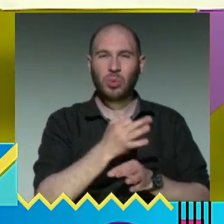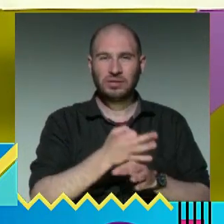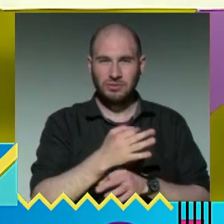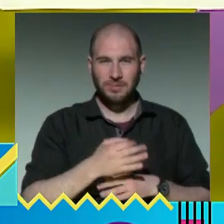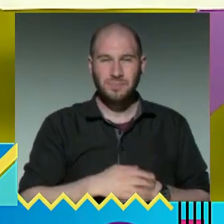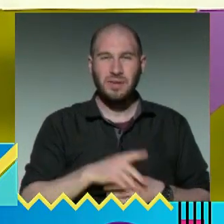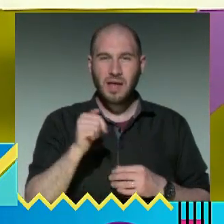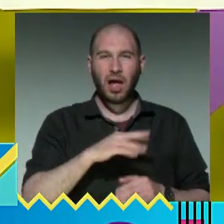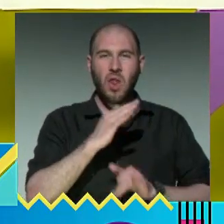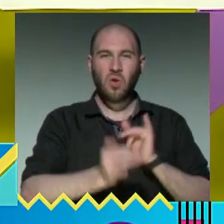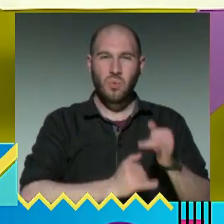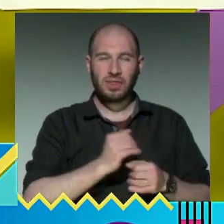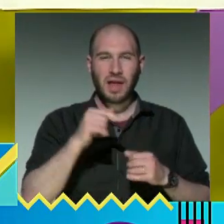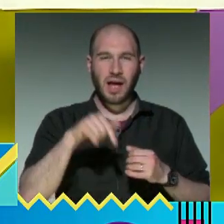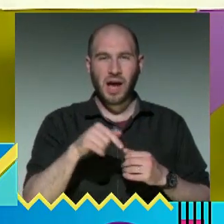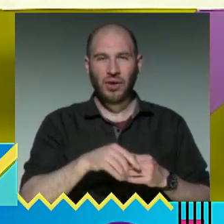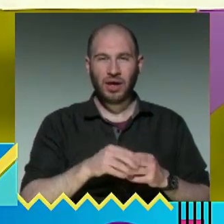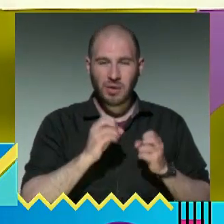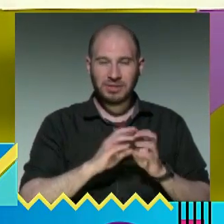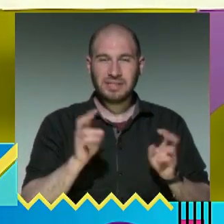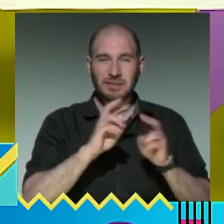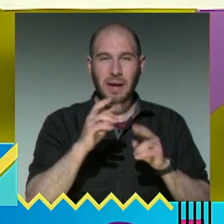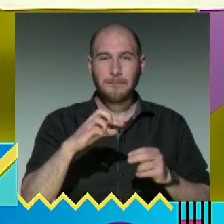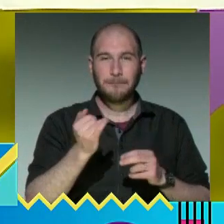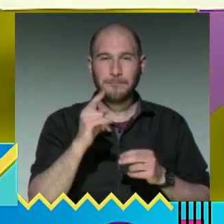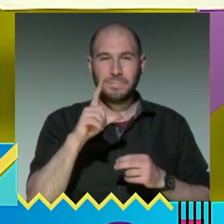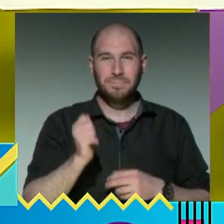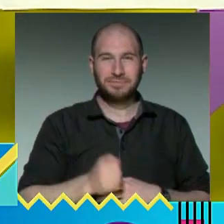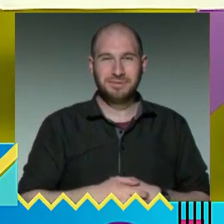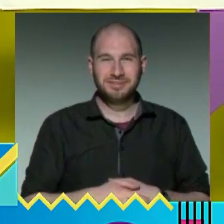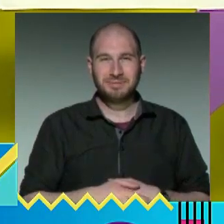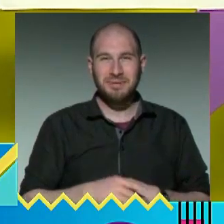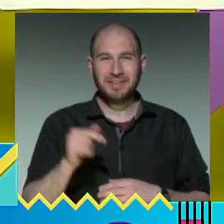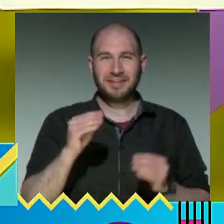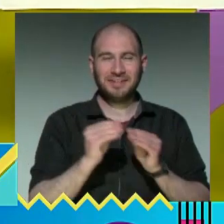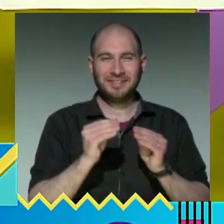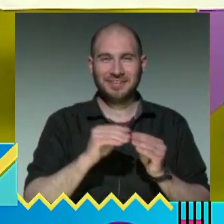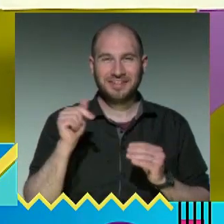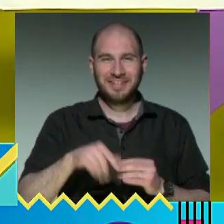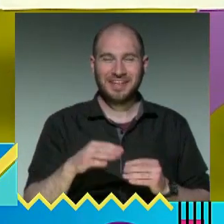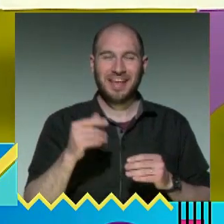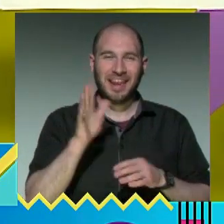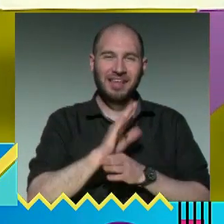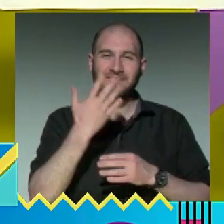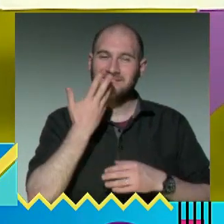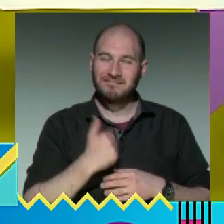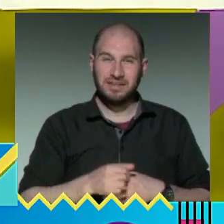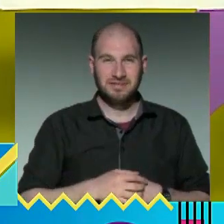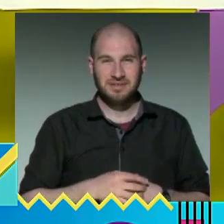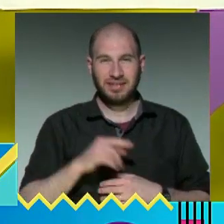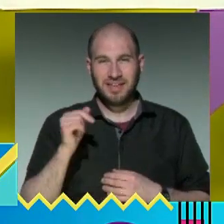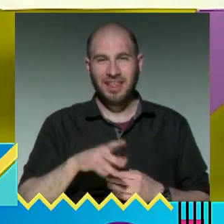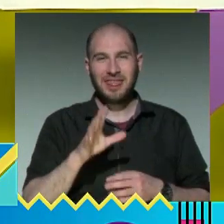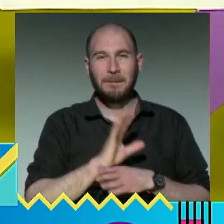Y la vamos a abordar, en este caso, a partir de la columna de Paula Semis, y nuestra compañera, nuestra cinéfila empedernida, que va a ser